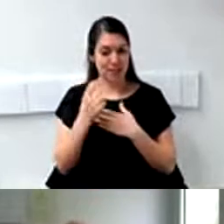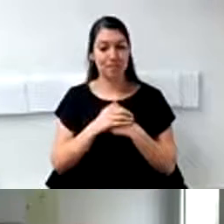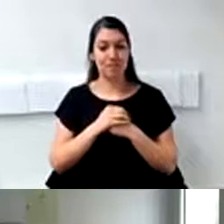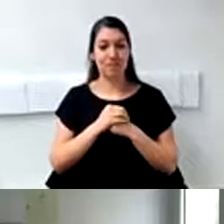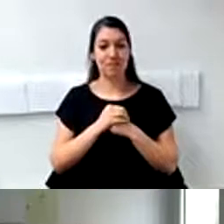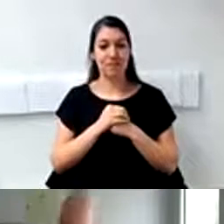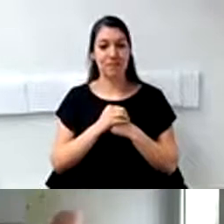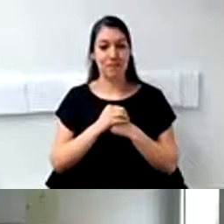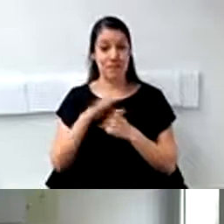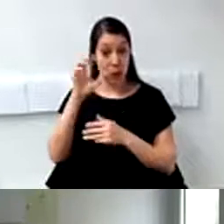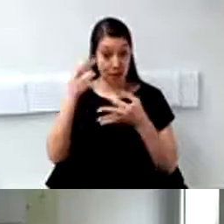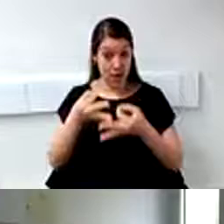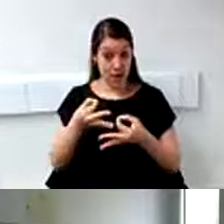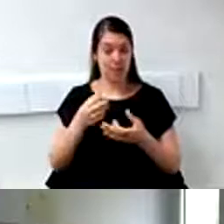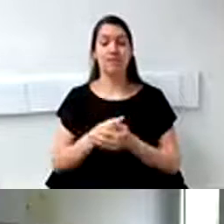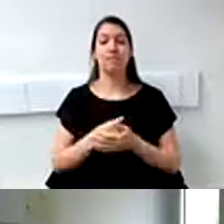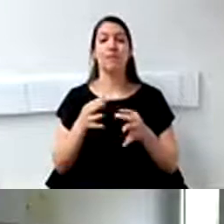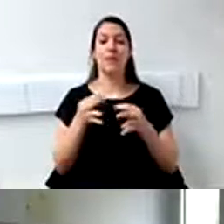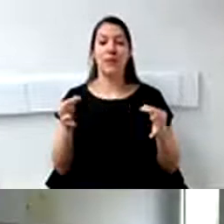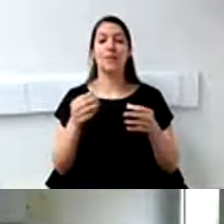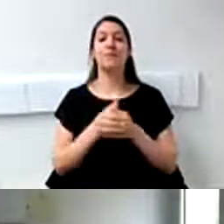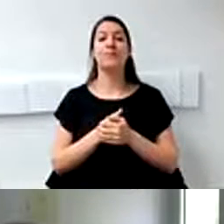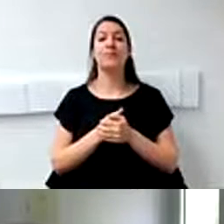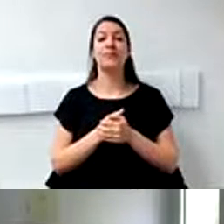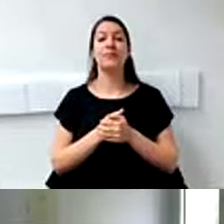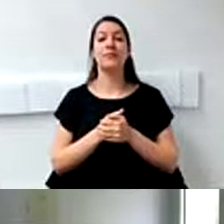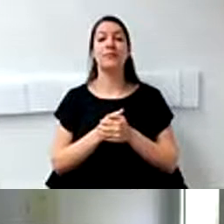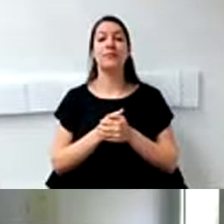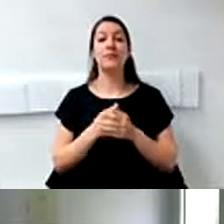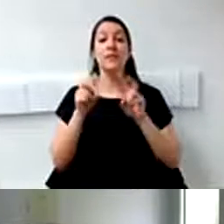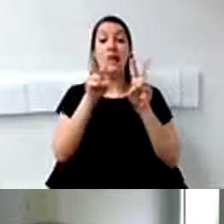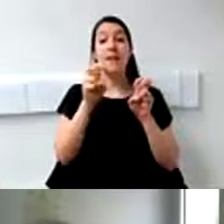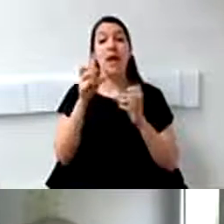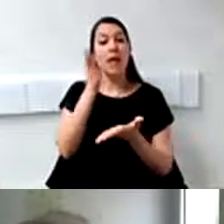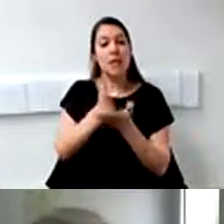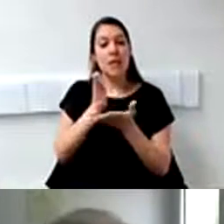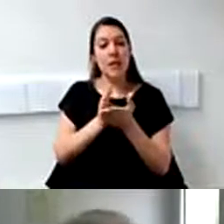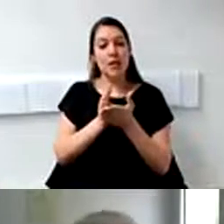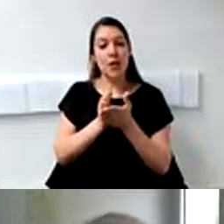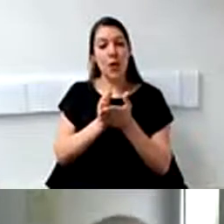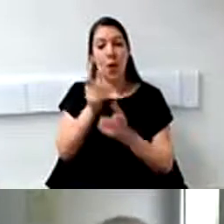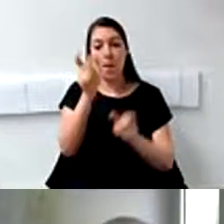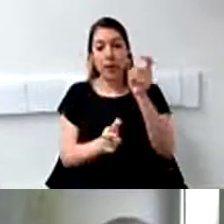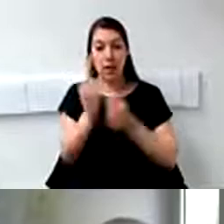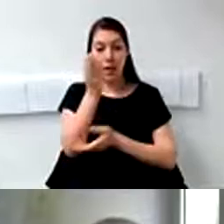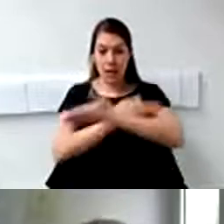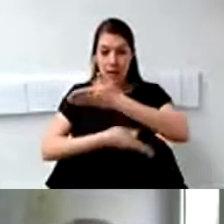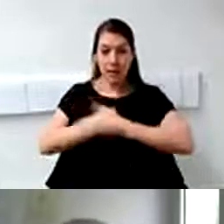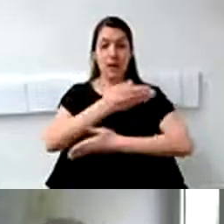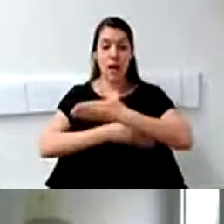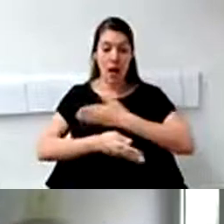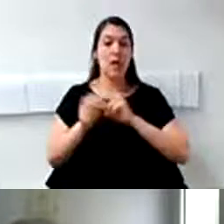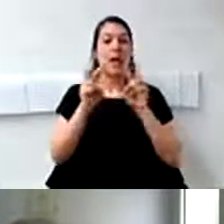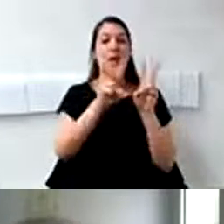¿Bien? ¿Se escucha bien? Perfecto. No, sin lugar a dudas que el tema de los derechos de las personas con discapacidad, en lo que refiere a